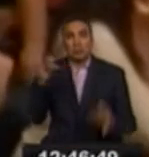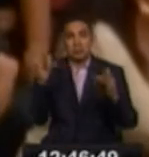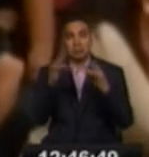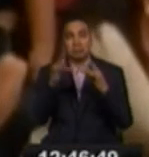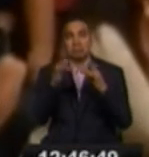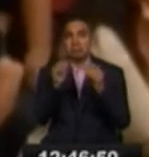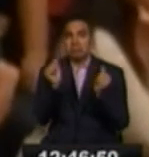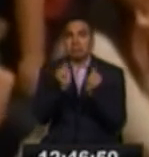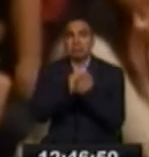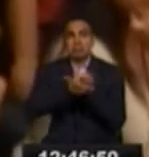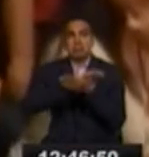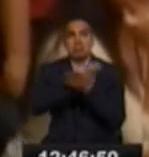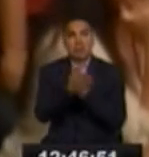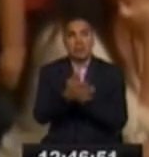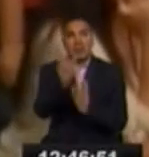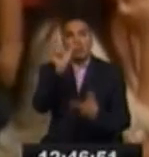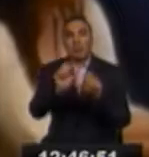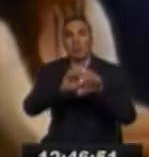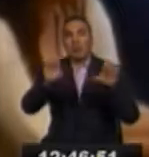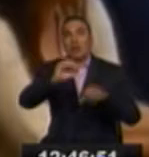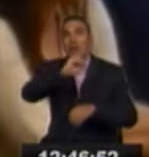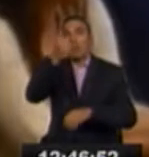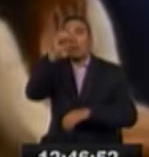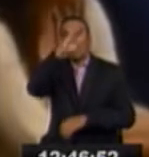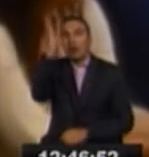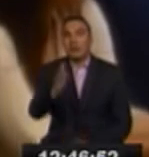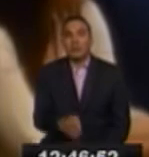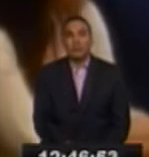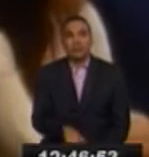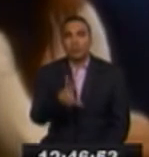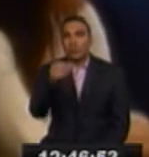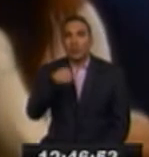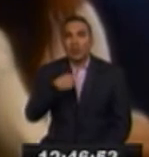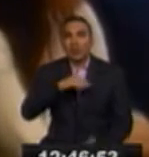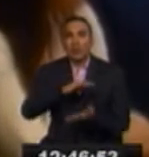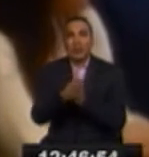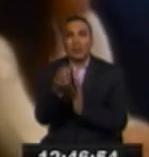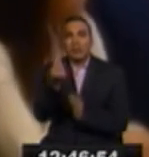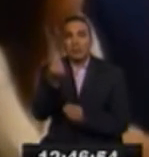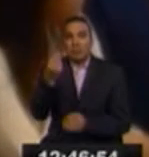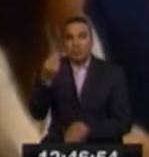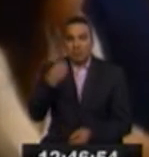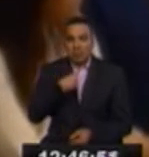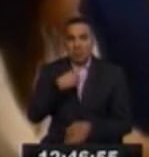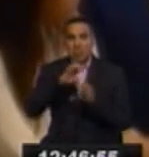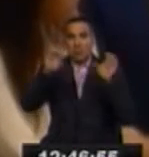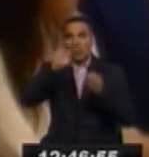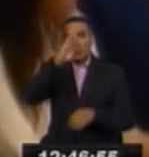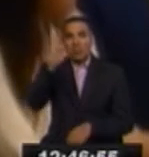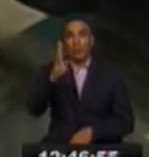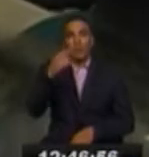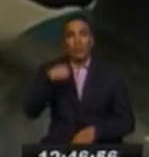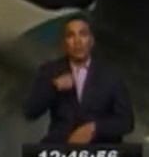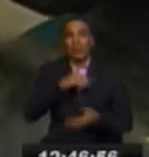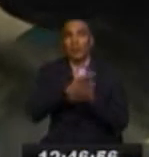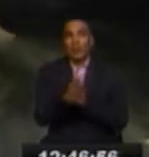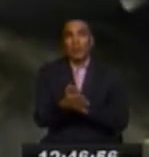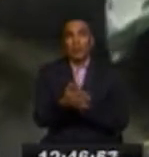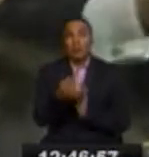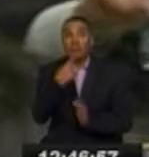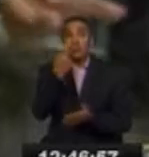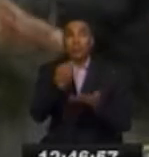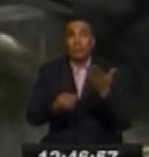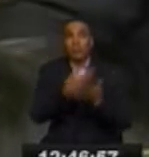ningún emisario de Odebrecht. No puede haber un centavo de Odebrecht en ninguna campaña electoral. Esto señalaba